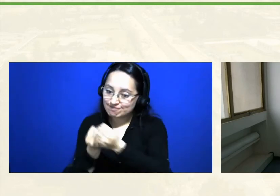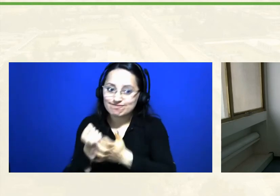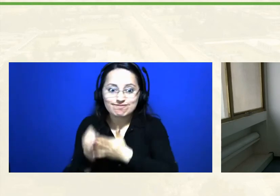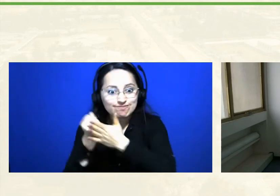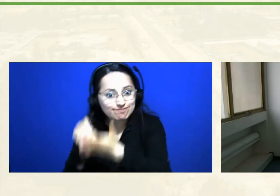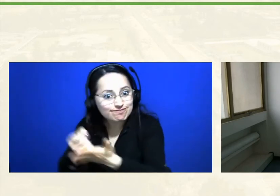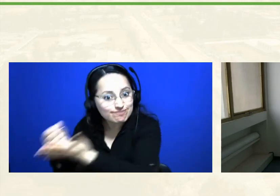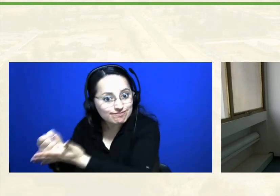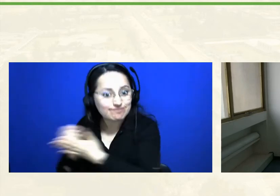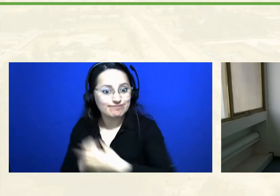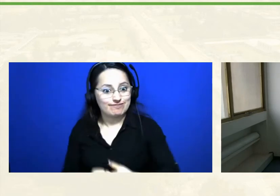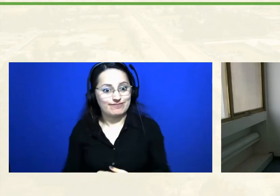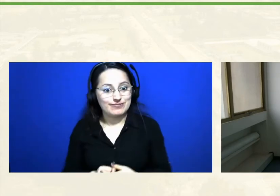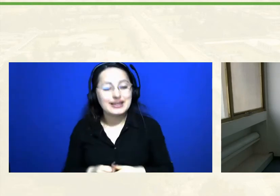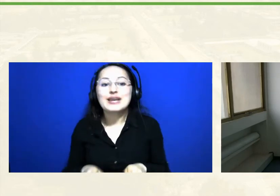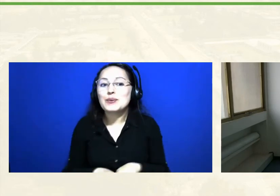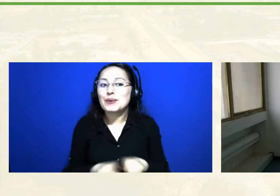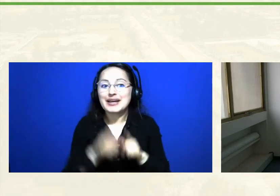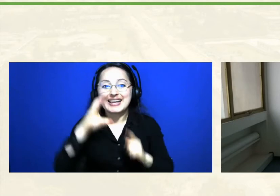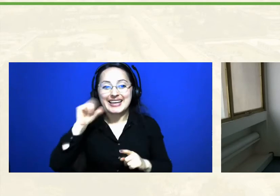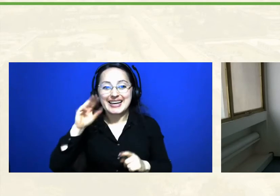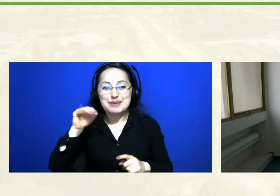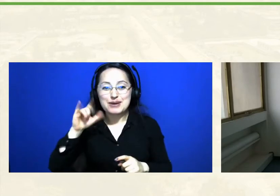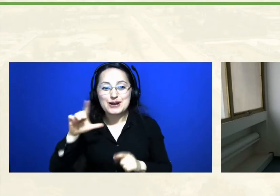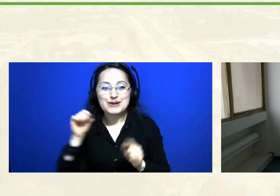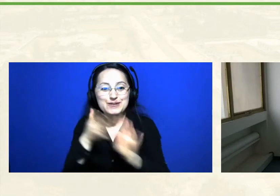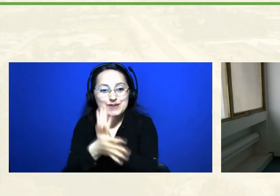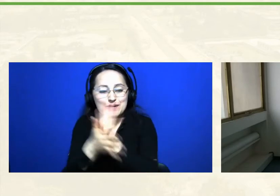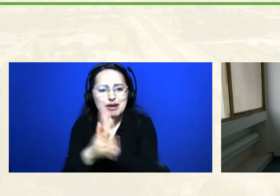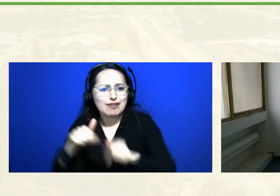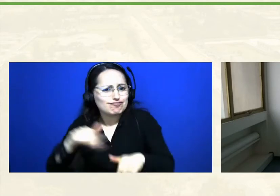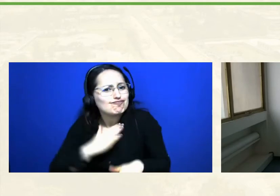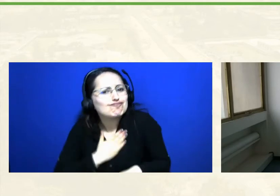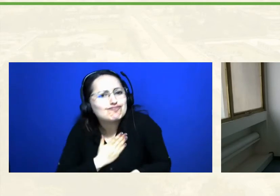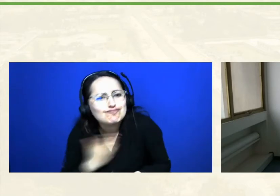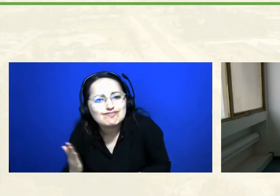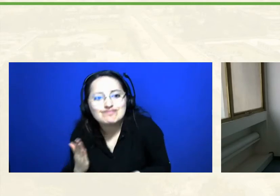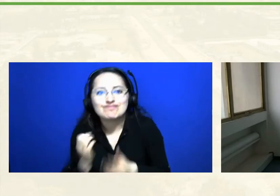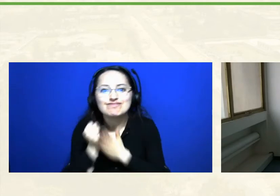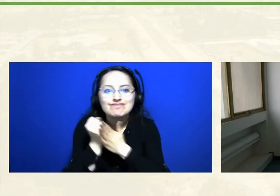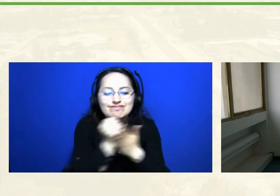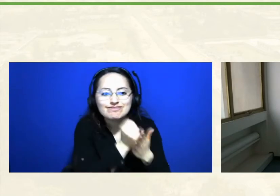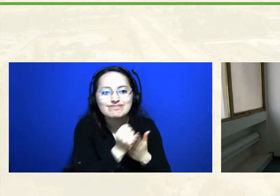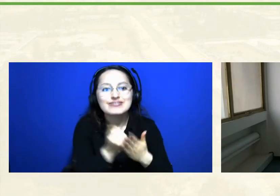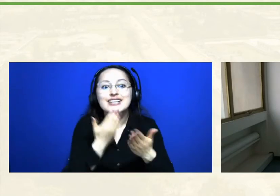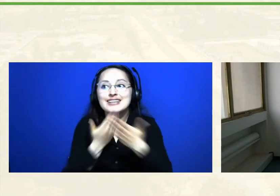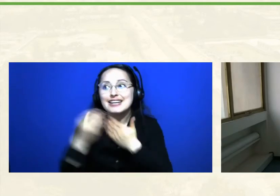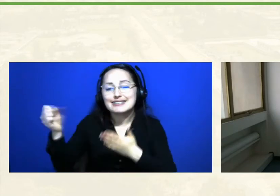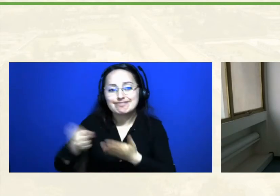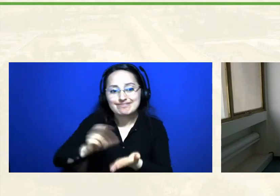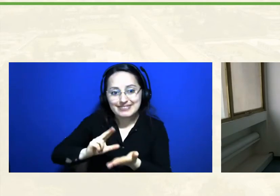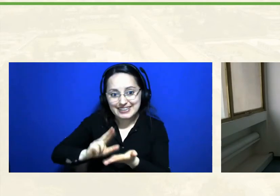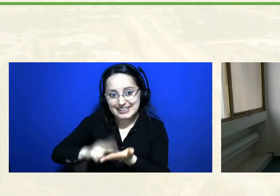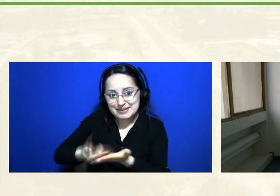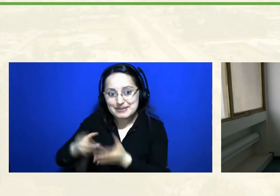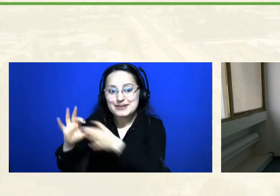como mencionaba Camilo Hernán, estamos a la orden para servirlos, darles la gracia a nuestro intérprete de FENASCOL.